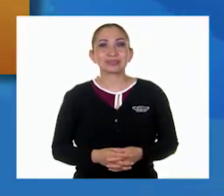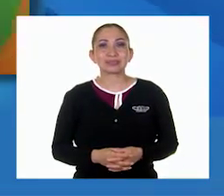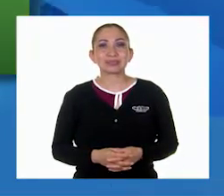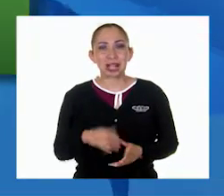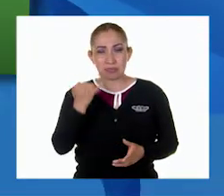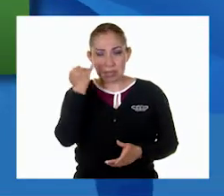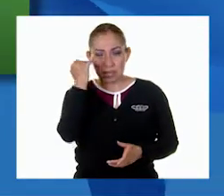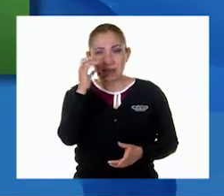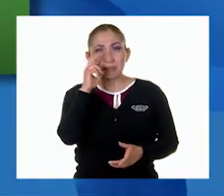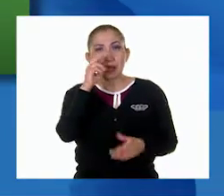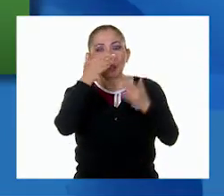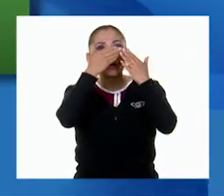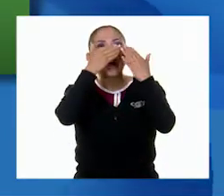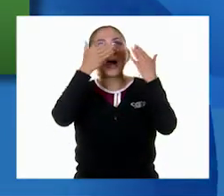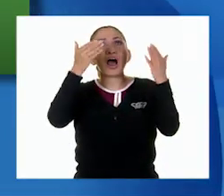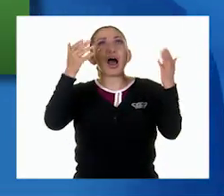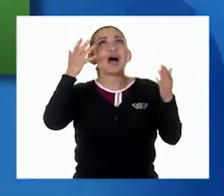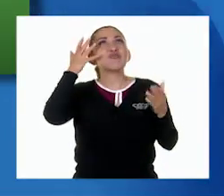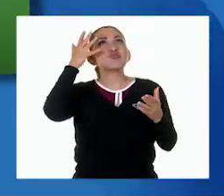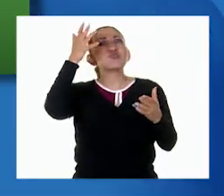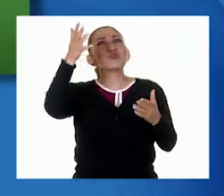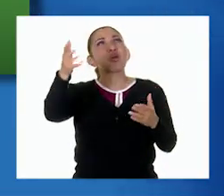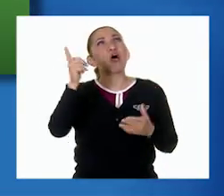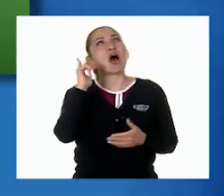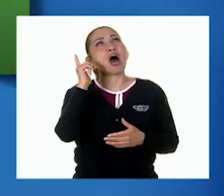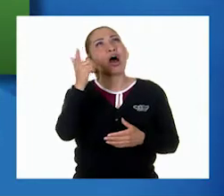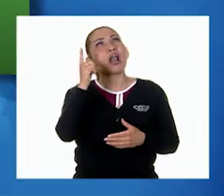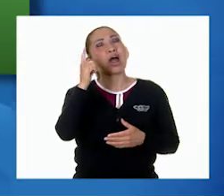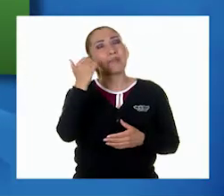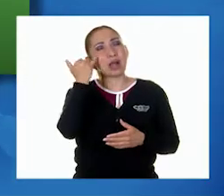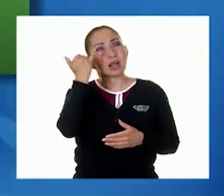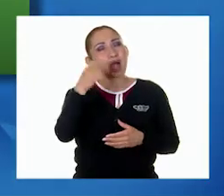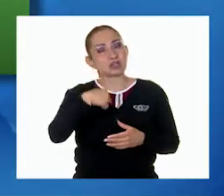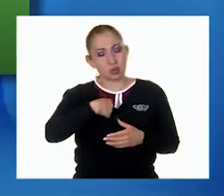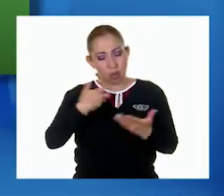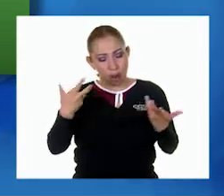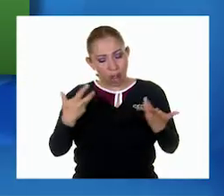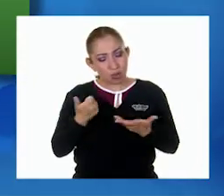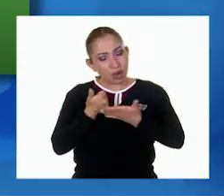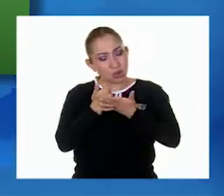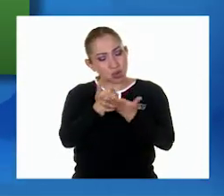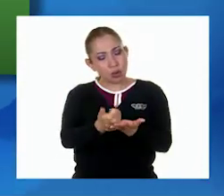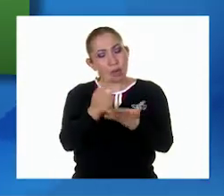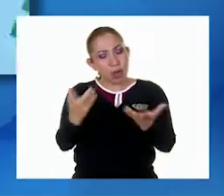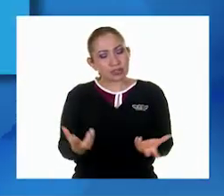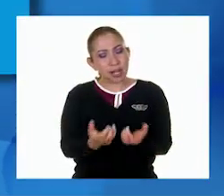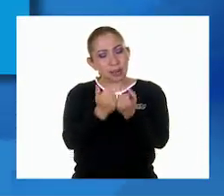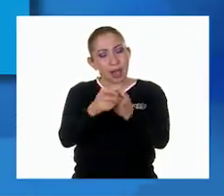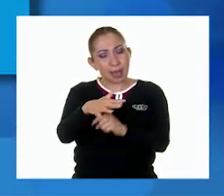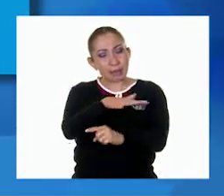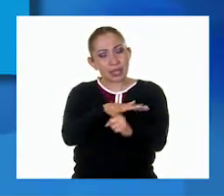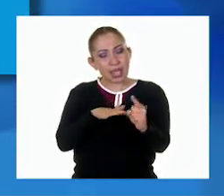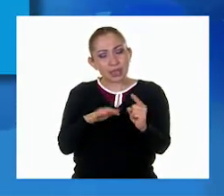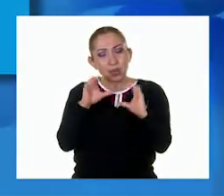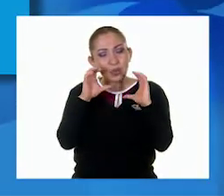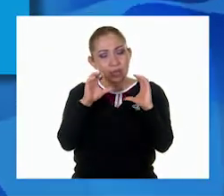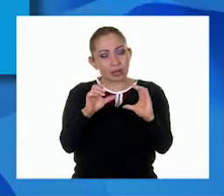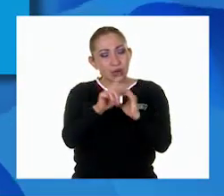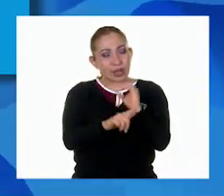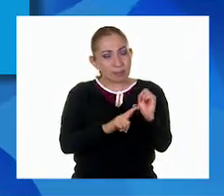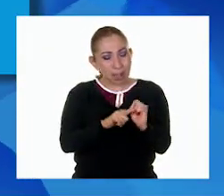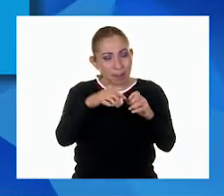Quienes alcanzamos a mirar ese mundo, estaríamos diariamente emprendiendo acciones por el clima, protegiendo la vida